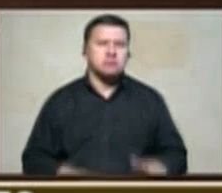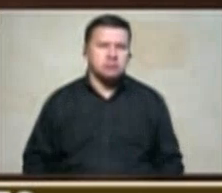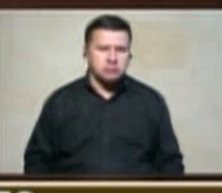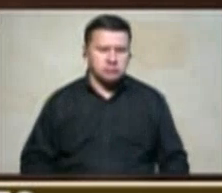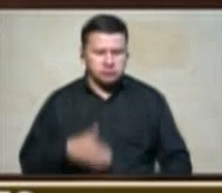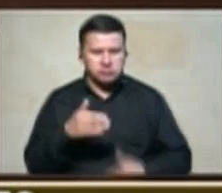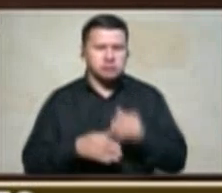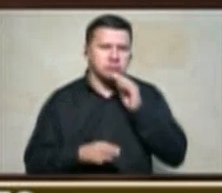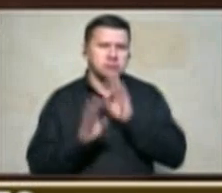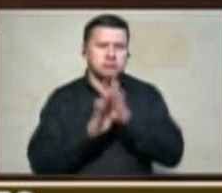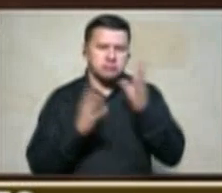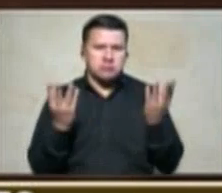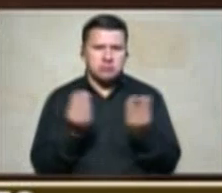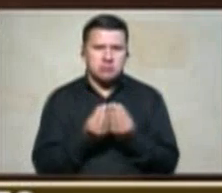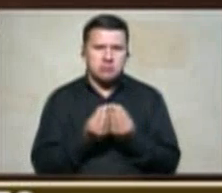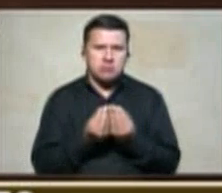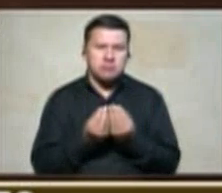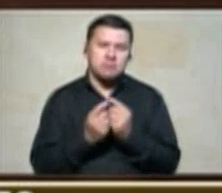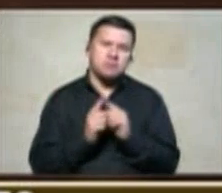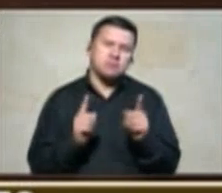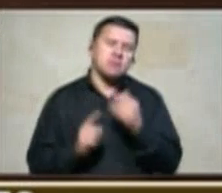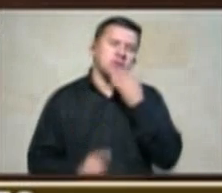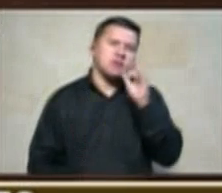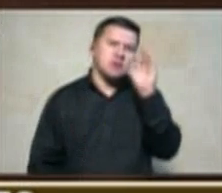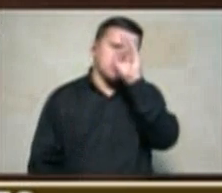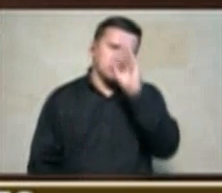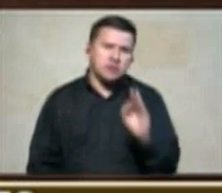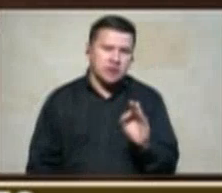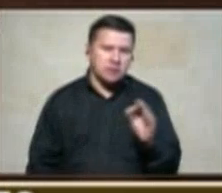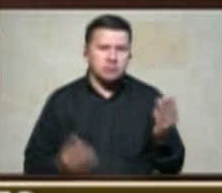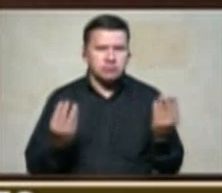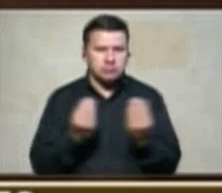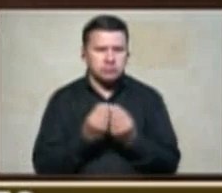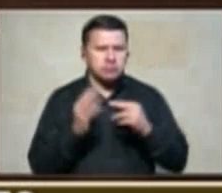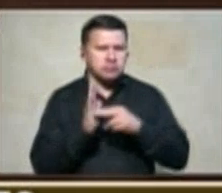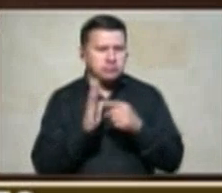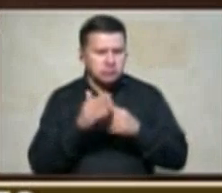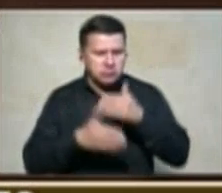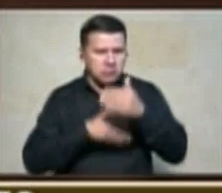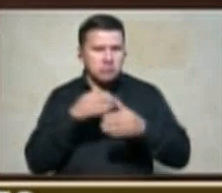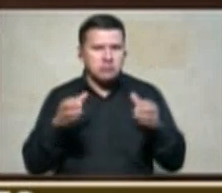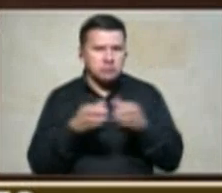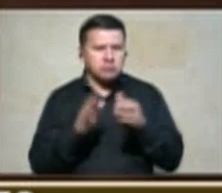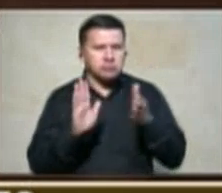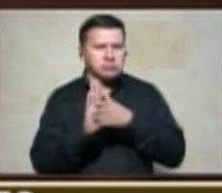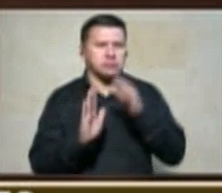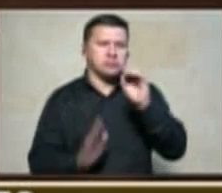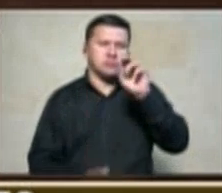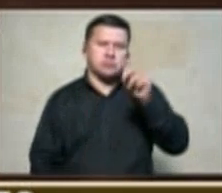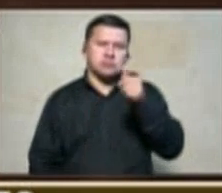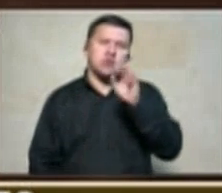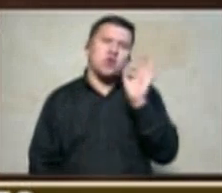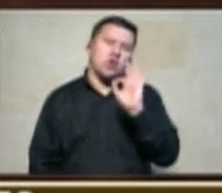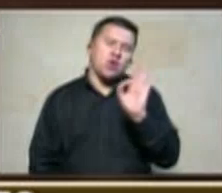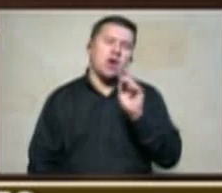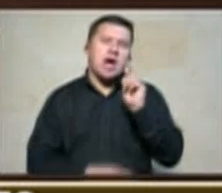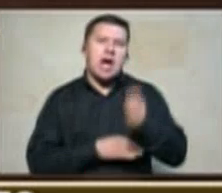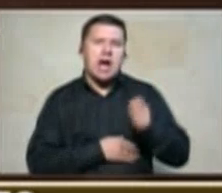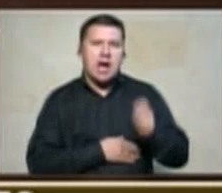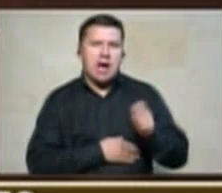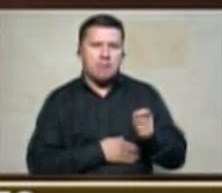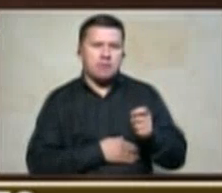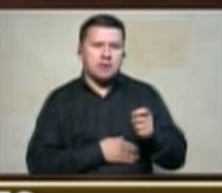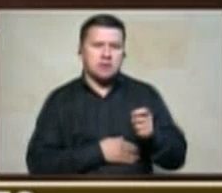los adelanta directamente la unidad, pero hay un porcentaje significativo que es adelantado o por estas ONG o por